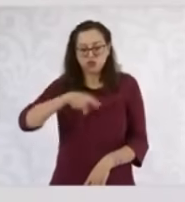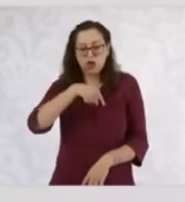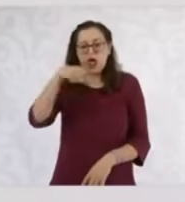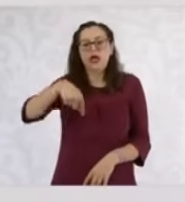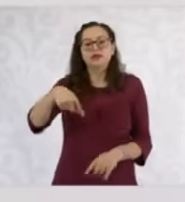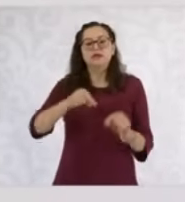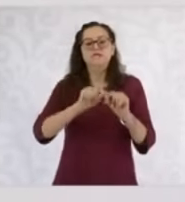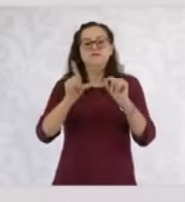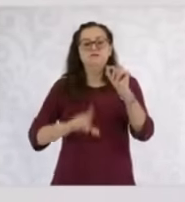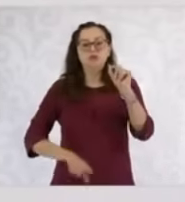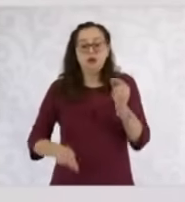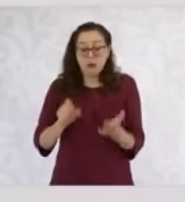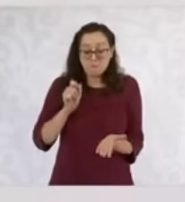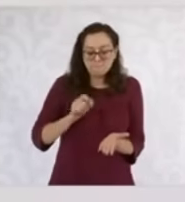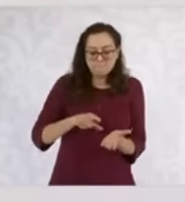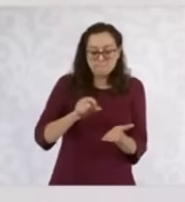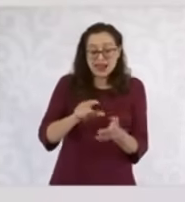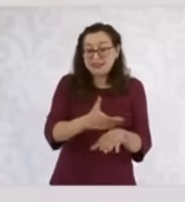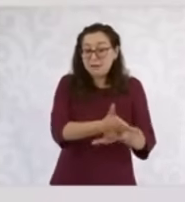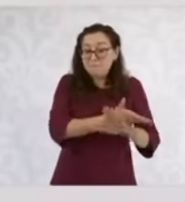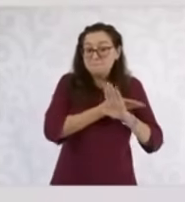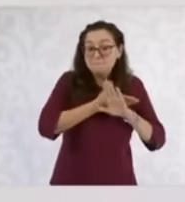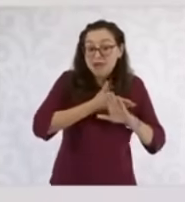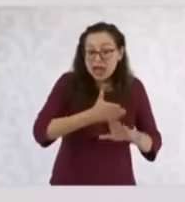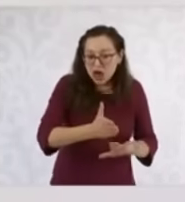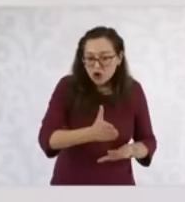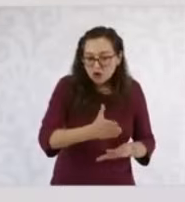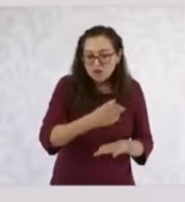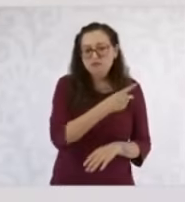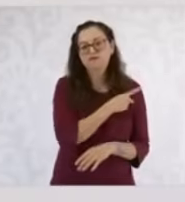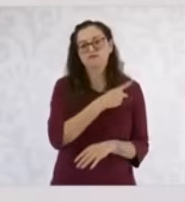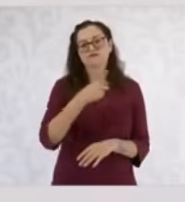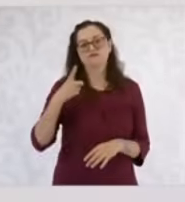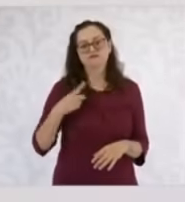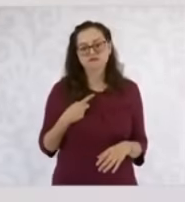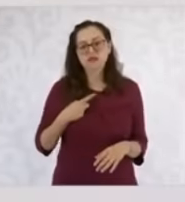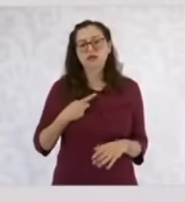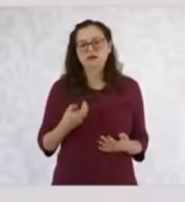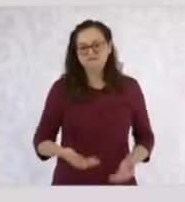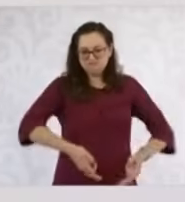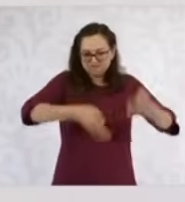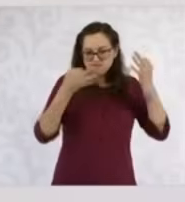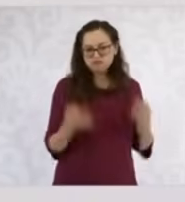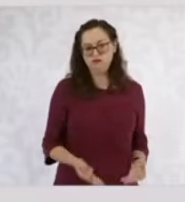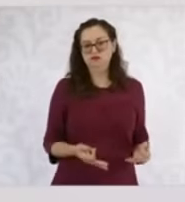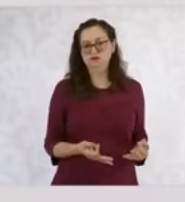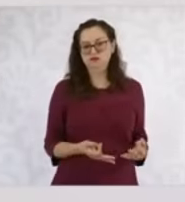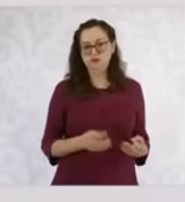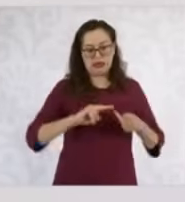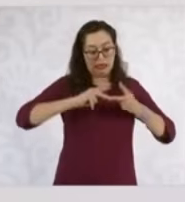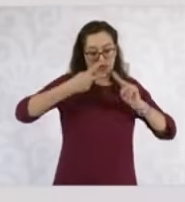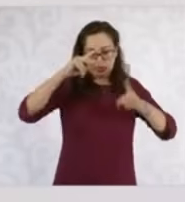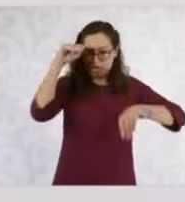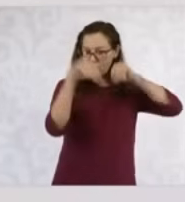México no sea transgénico. Y eso va a quedar en la Constitución.